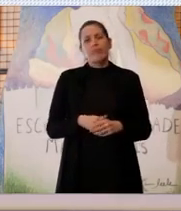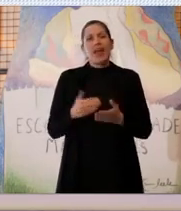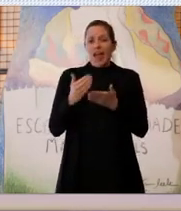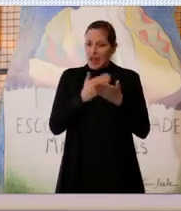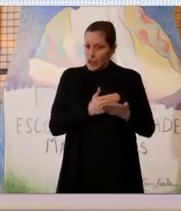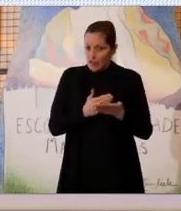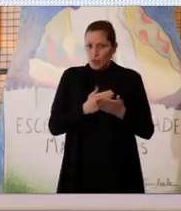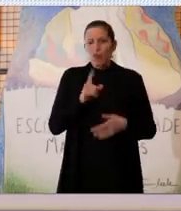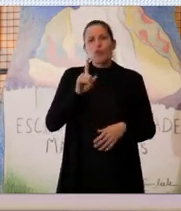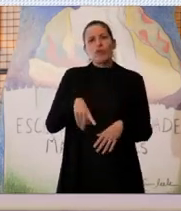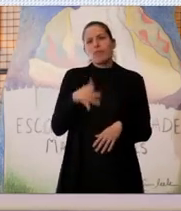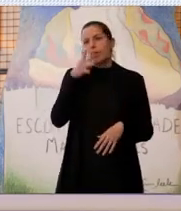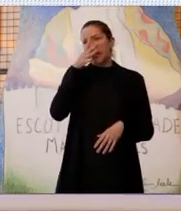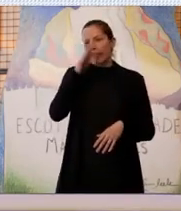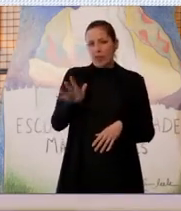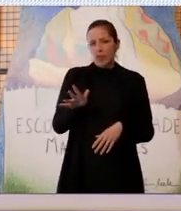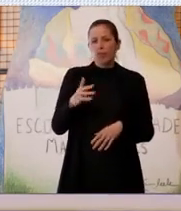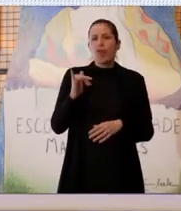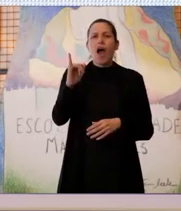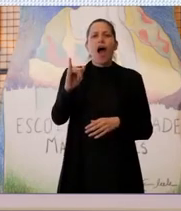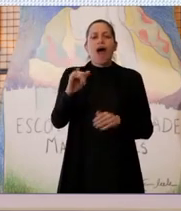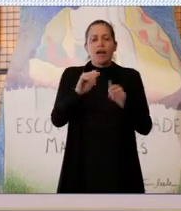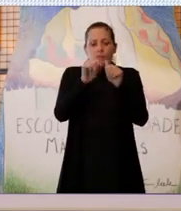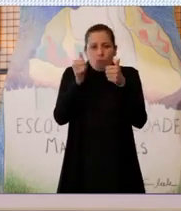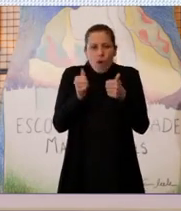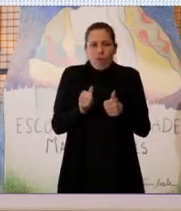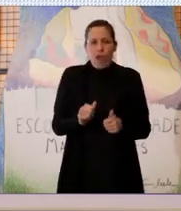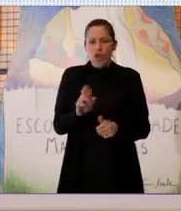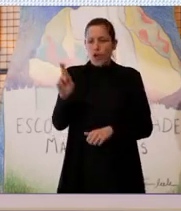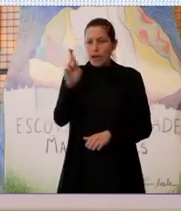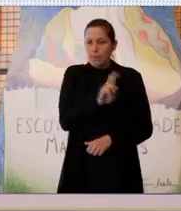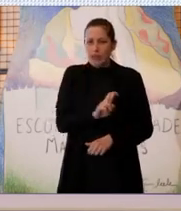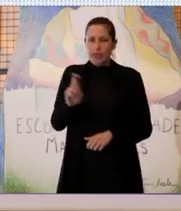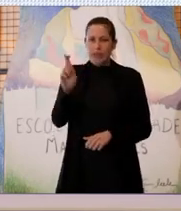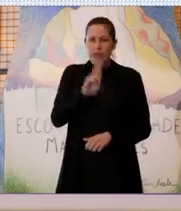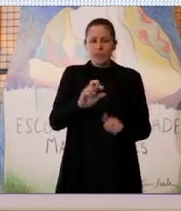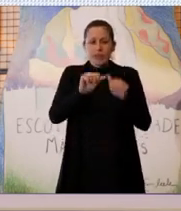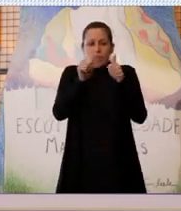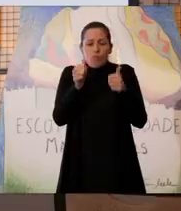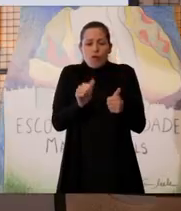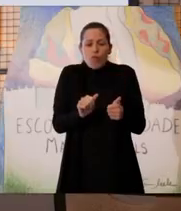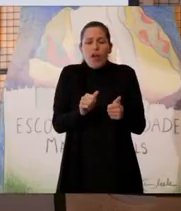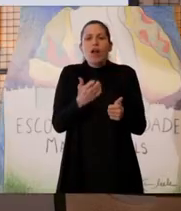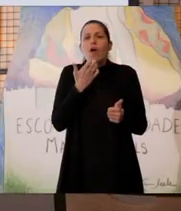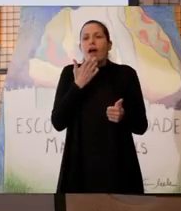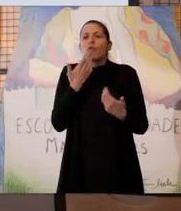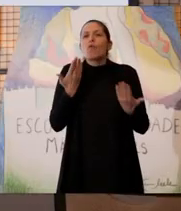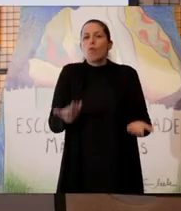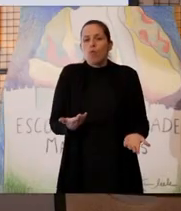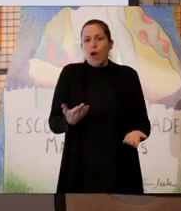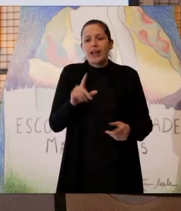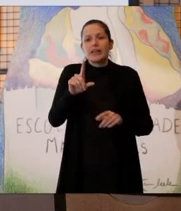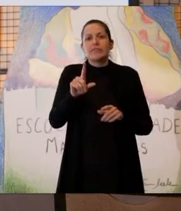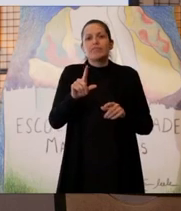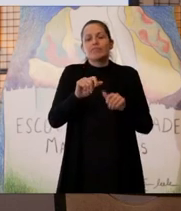hay patrones llamativos que se repiten con frecuencia uno de ellos El problema de la selección que muchas mujeres que podrían sobresalir